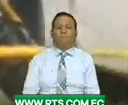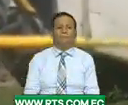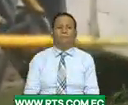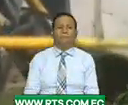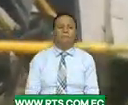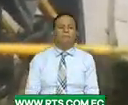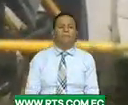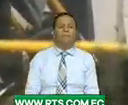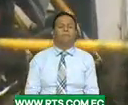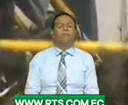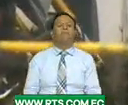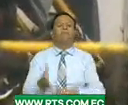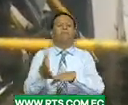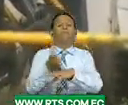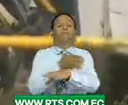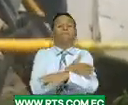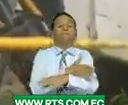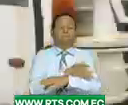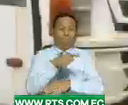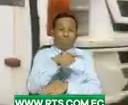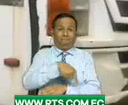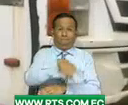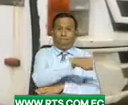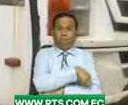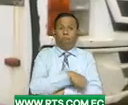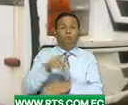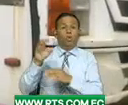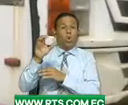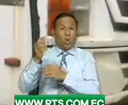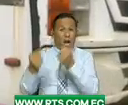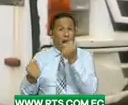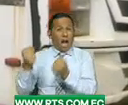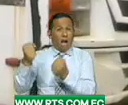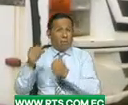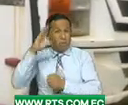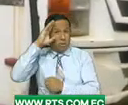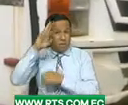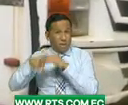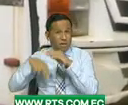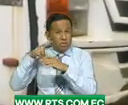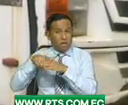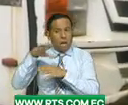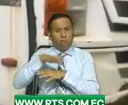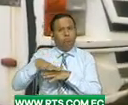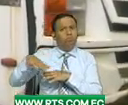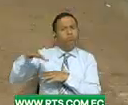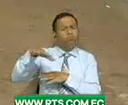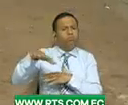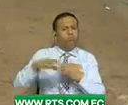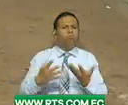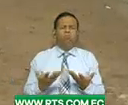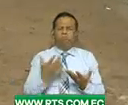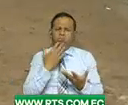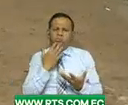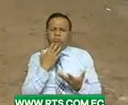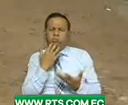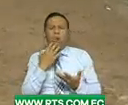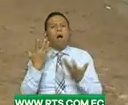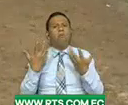Luego del ataque armado a una unidad móvil de la Policía Nacional en el sector de la Nueva Prosperina, se desplegaron las